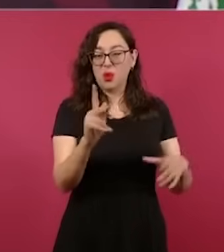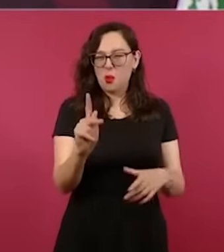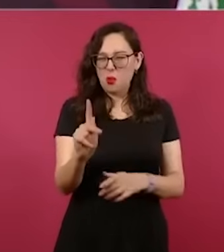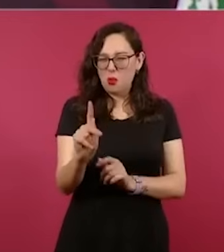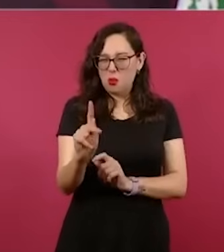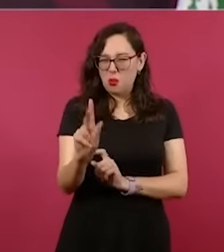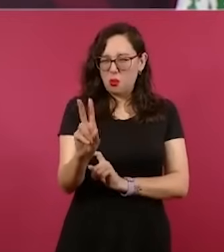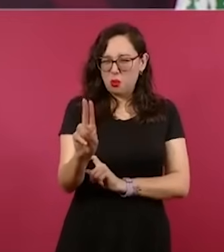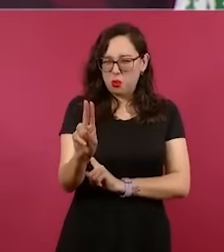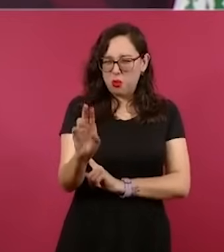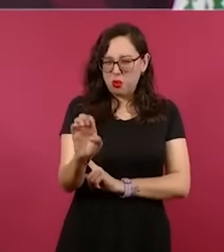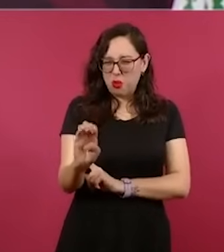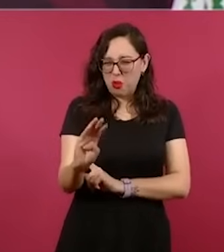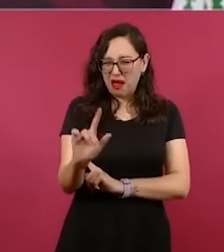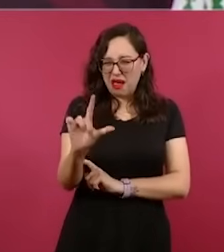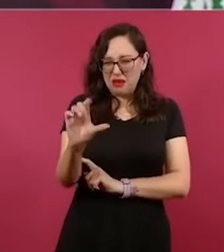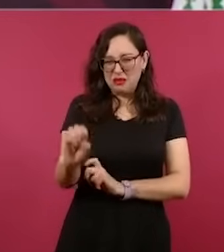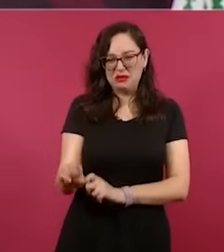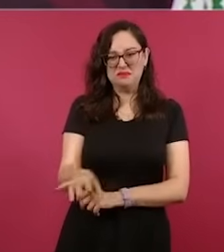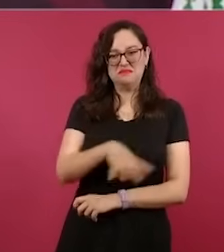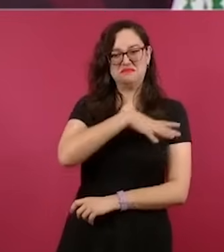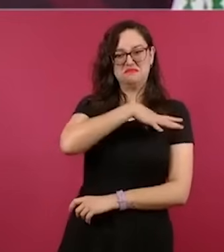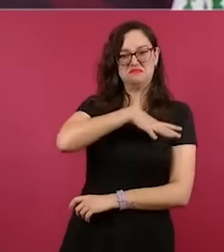y es un grave error.